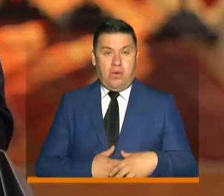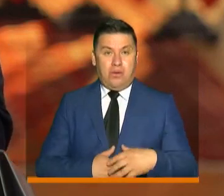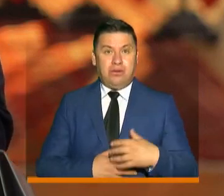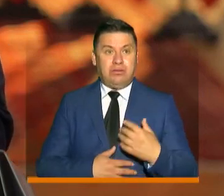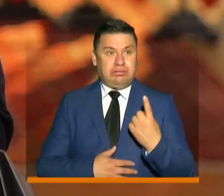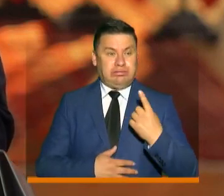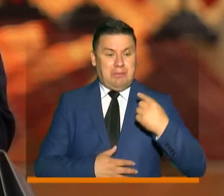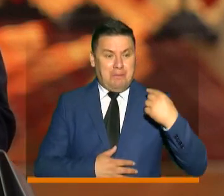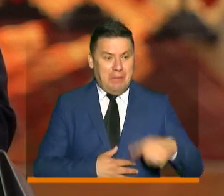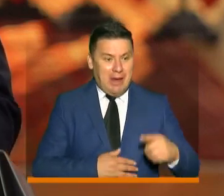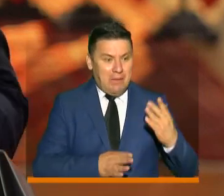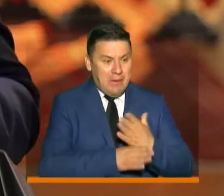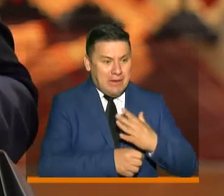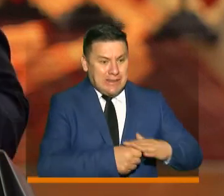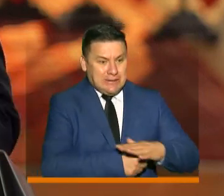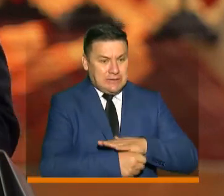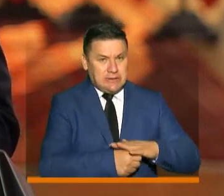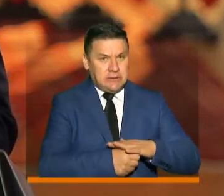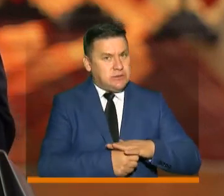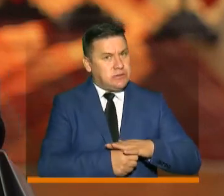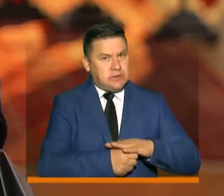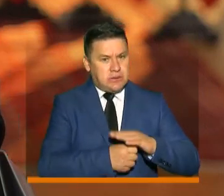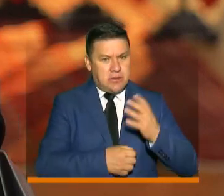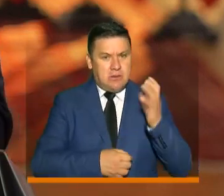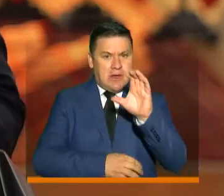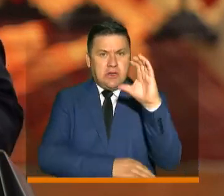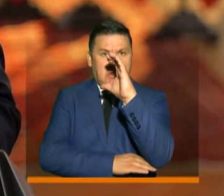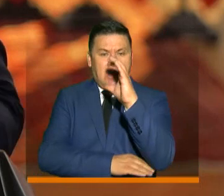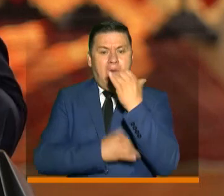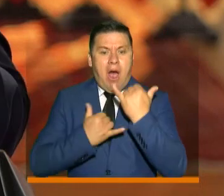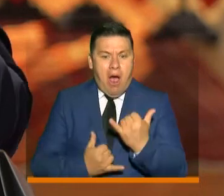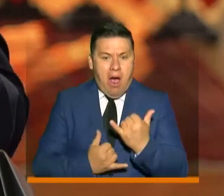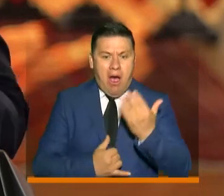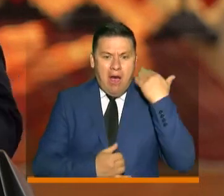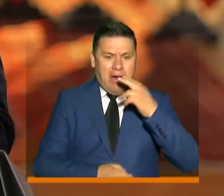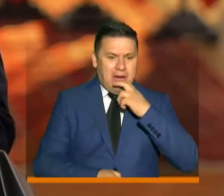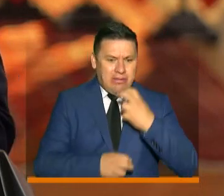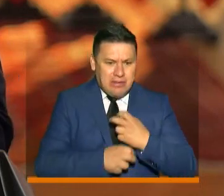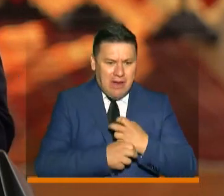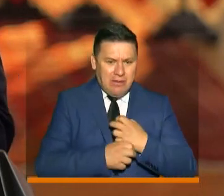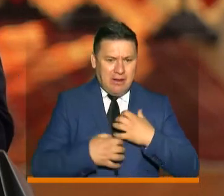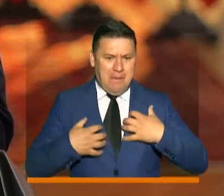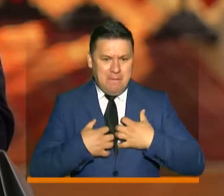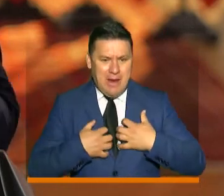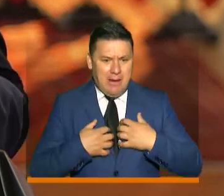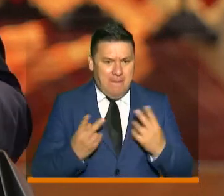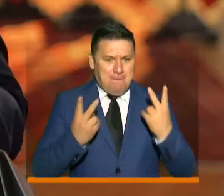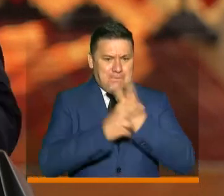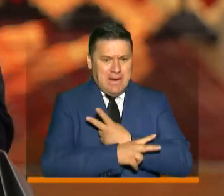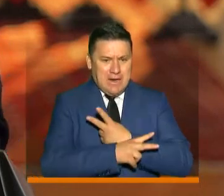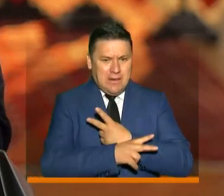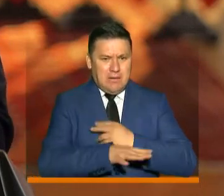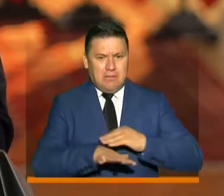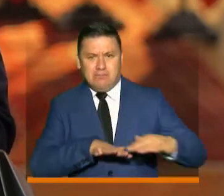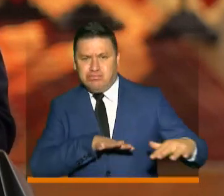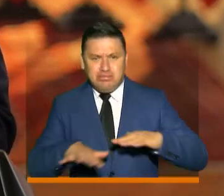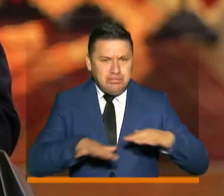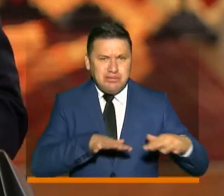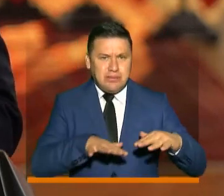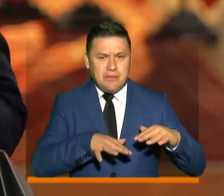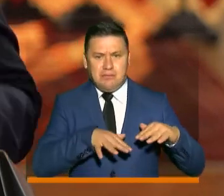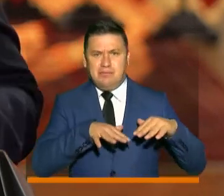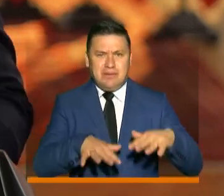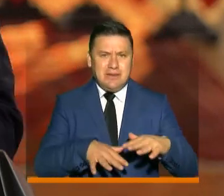adversidad como nación hemos enfrentado momentos tenebrosos de violencia desastres naturales